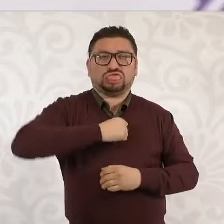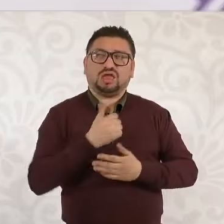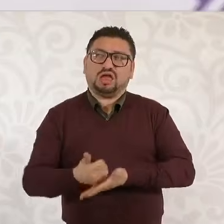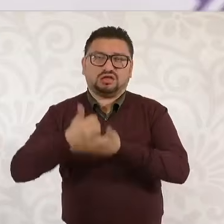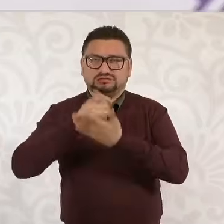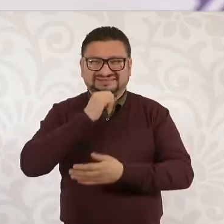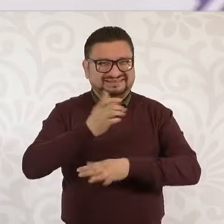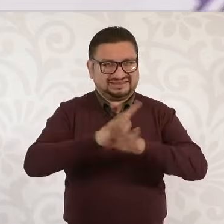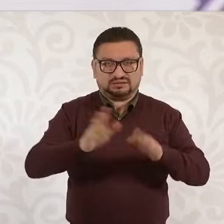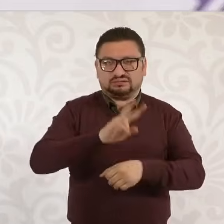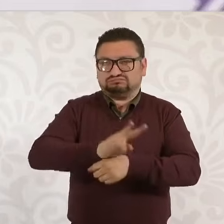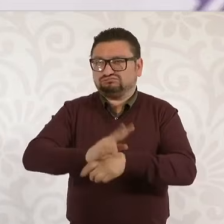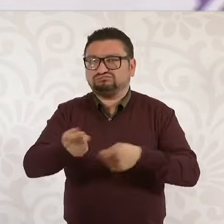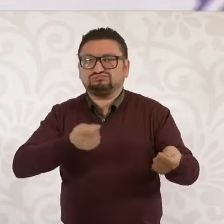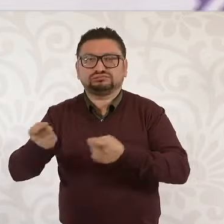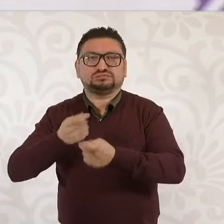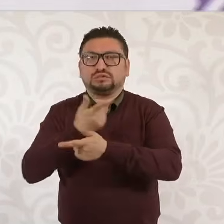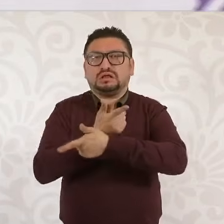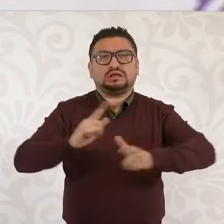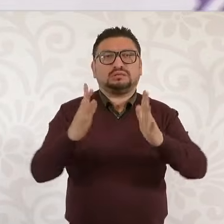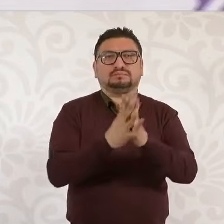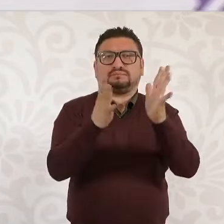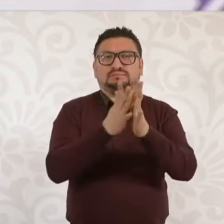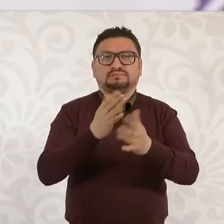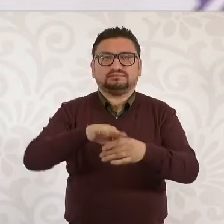fiscalización y democracia participativa.